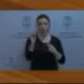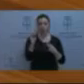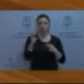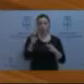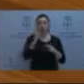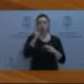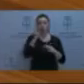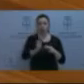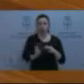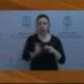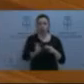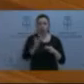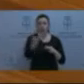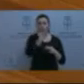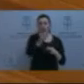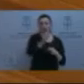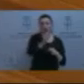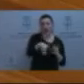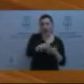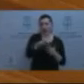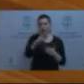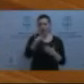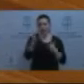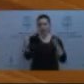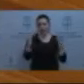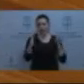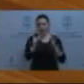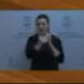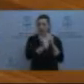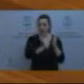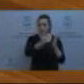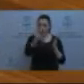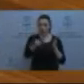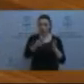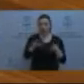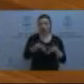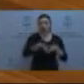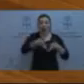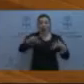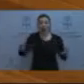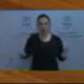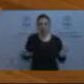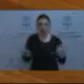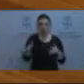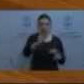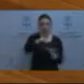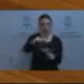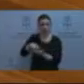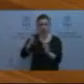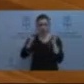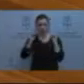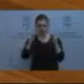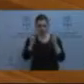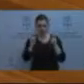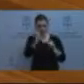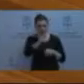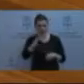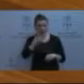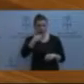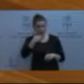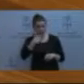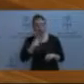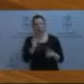0,3. Otro criterio de modificación de la red: ampliación de centros educativos, y que los conoce y no los voy a